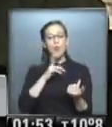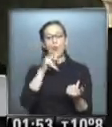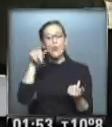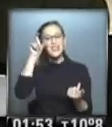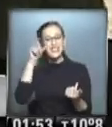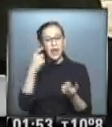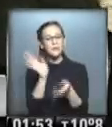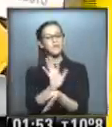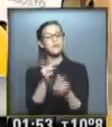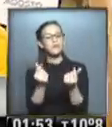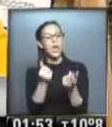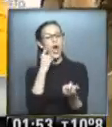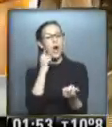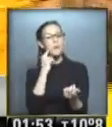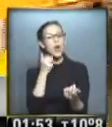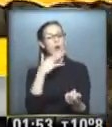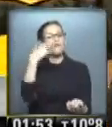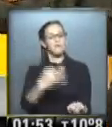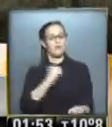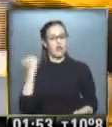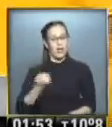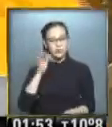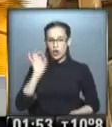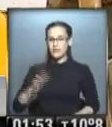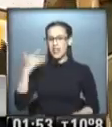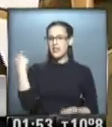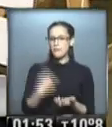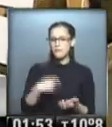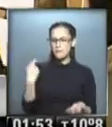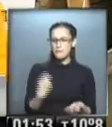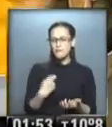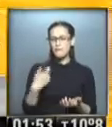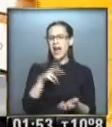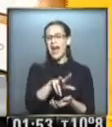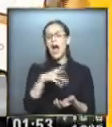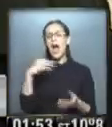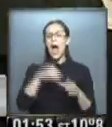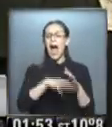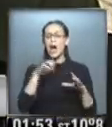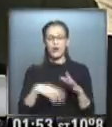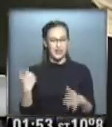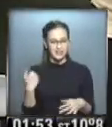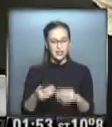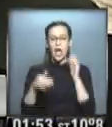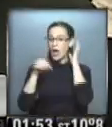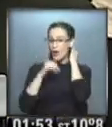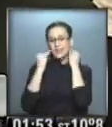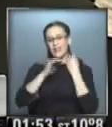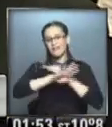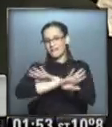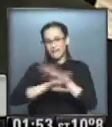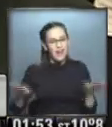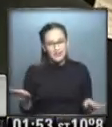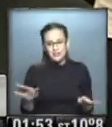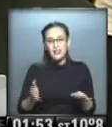eran hombres de buena voluntad, que simplemente habían apostado a ahorrar con la Argentina. Bueno, eso no es nada, eso quedó unos cuantos kilómetros